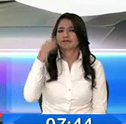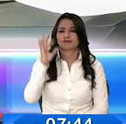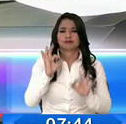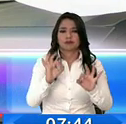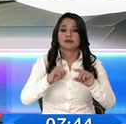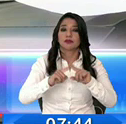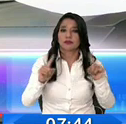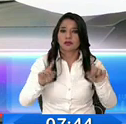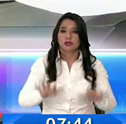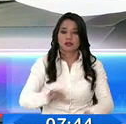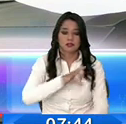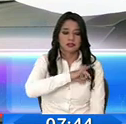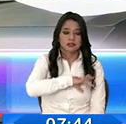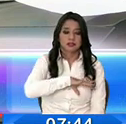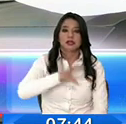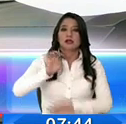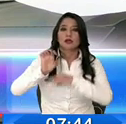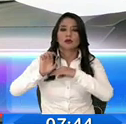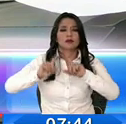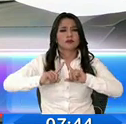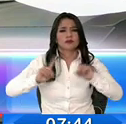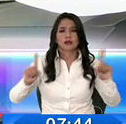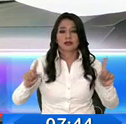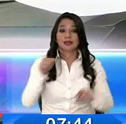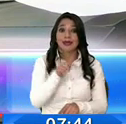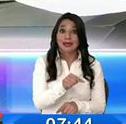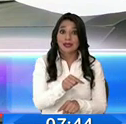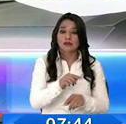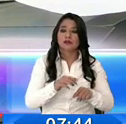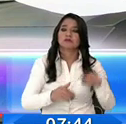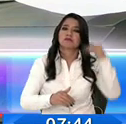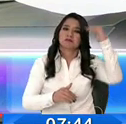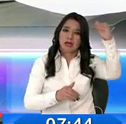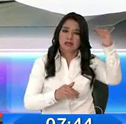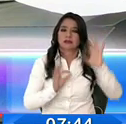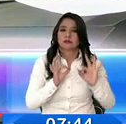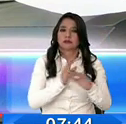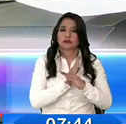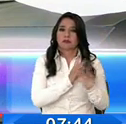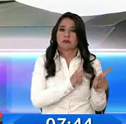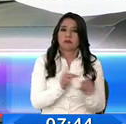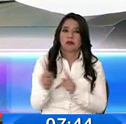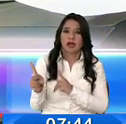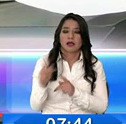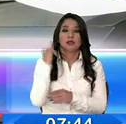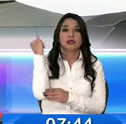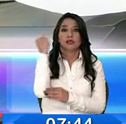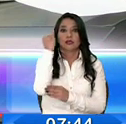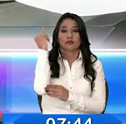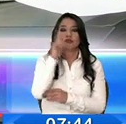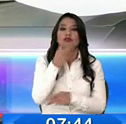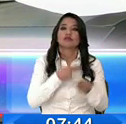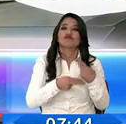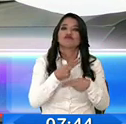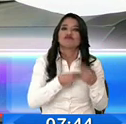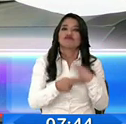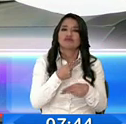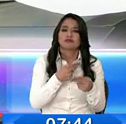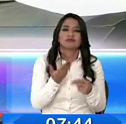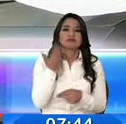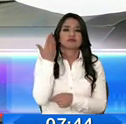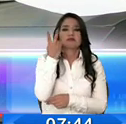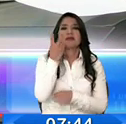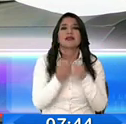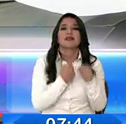pero la diferencia entre chile y ecuador que yo sepa se prepararon para hacer ya no industriales sino comerciantes hace más de